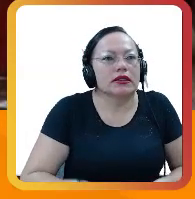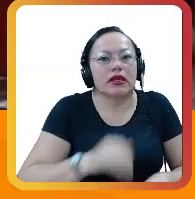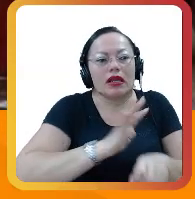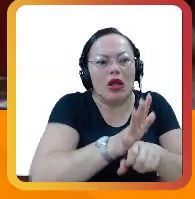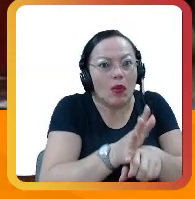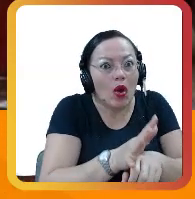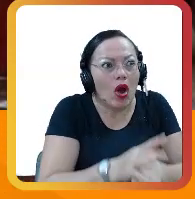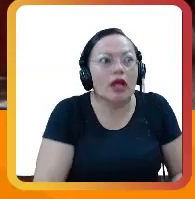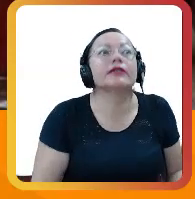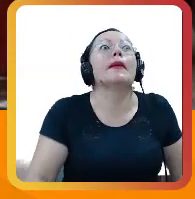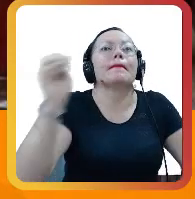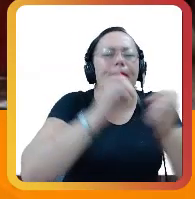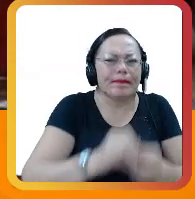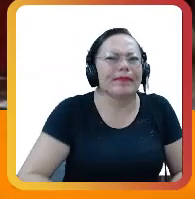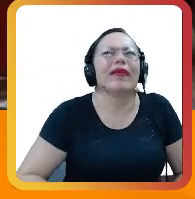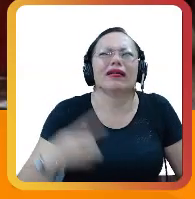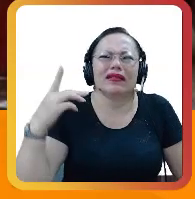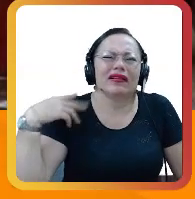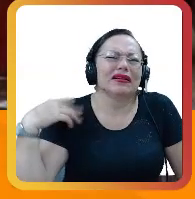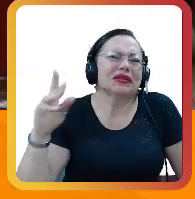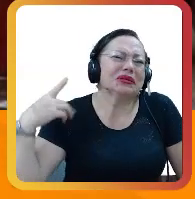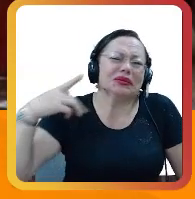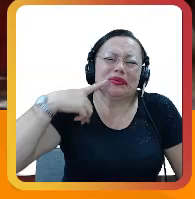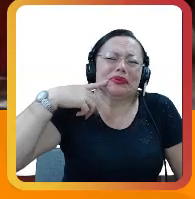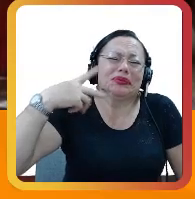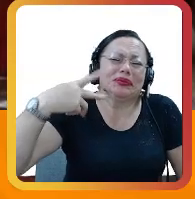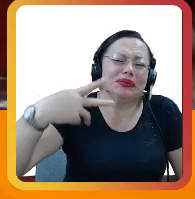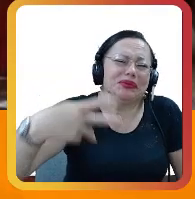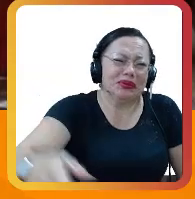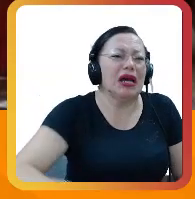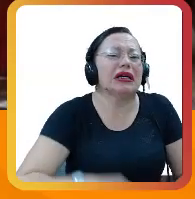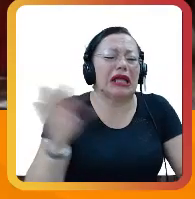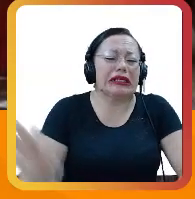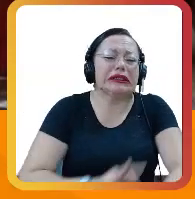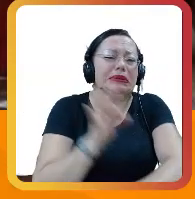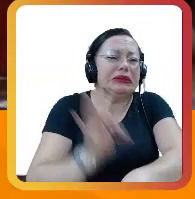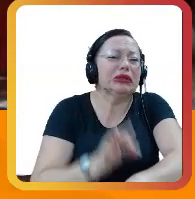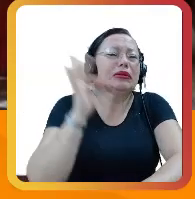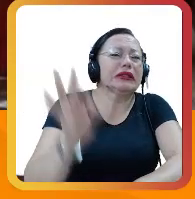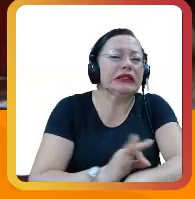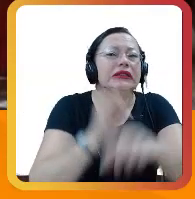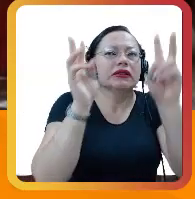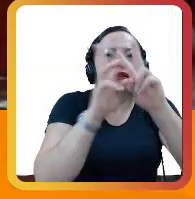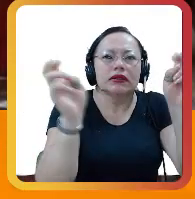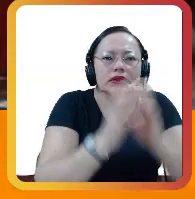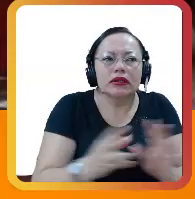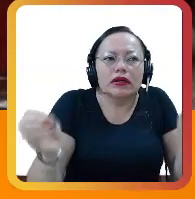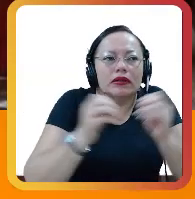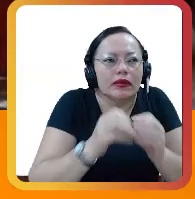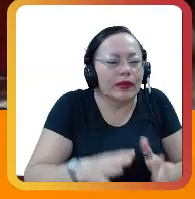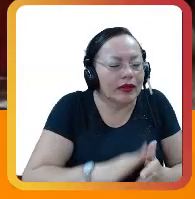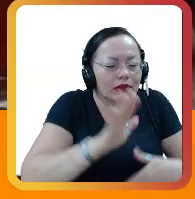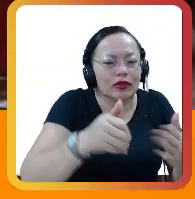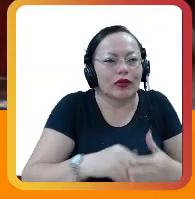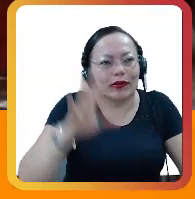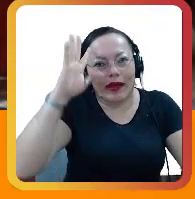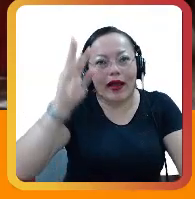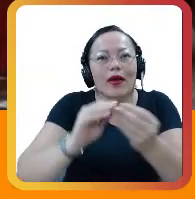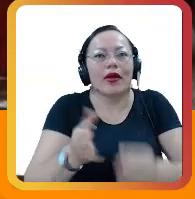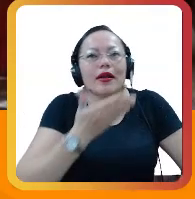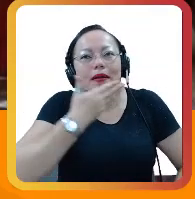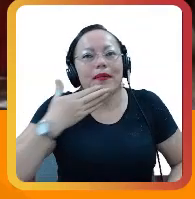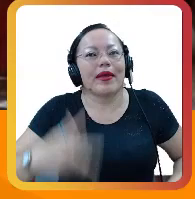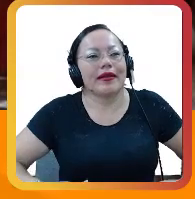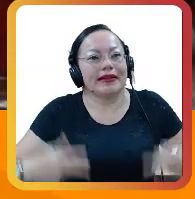los que tradicionalmente también nos han afectado, ¿no? Entonces, qué bueno que nuestra alimentación vaya acorde para poder mejorar